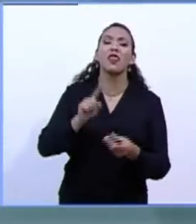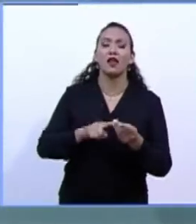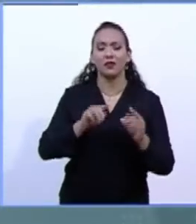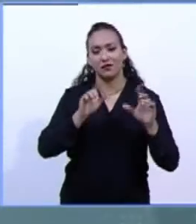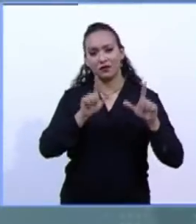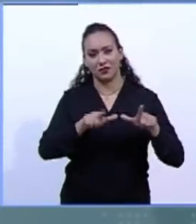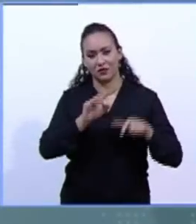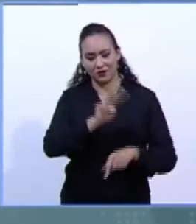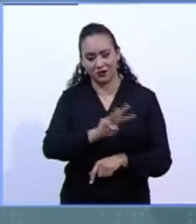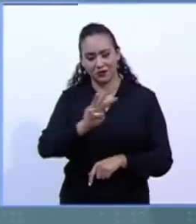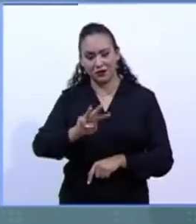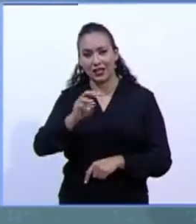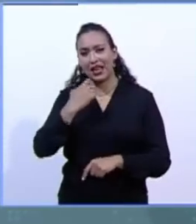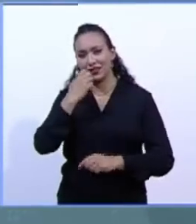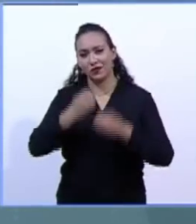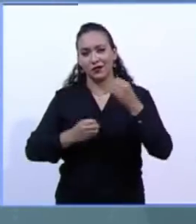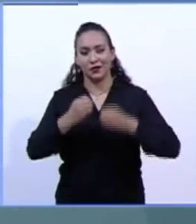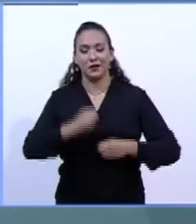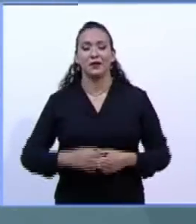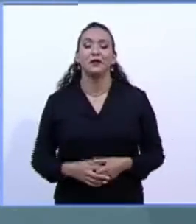web de la Escuela Judicial.